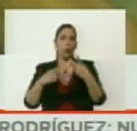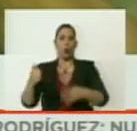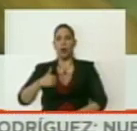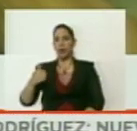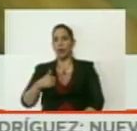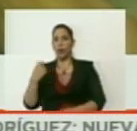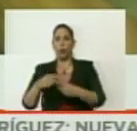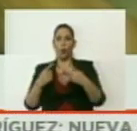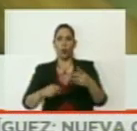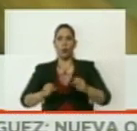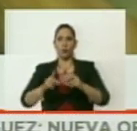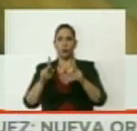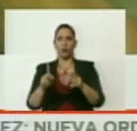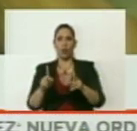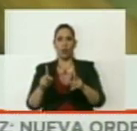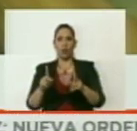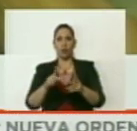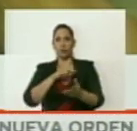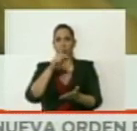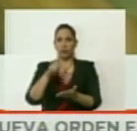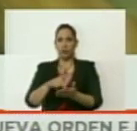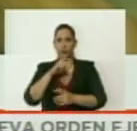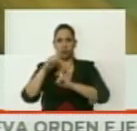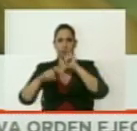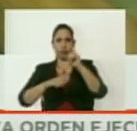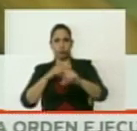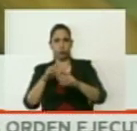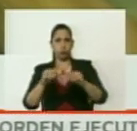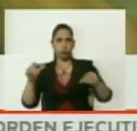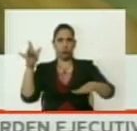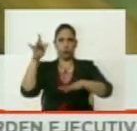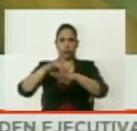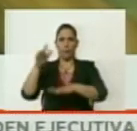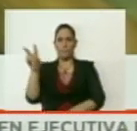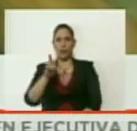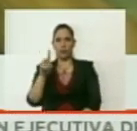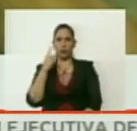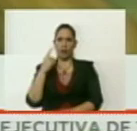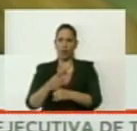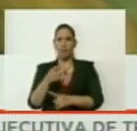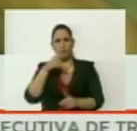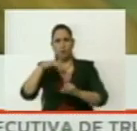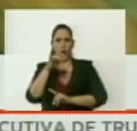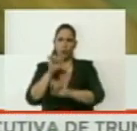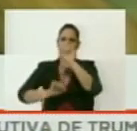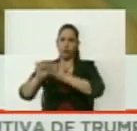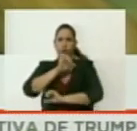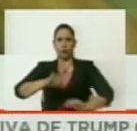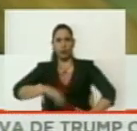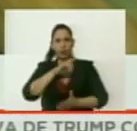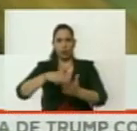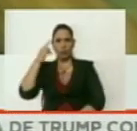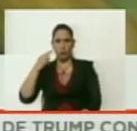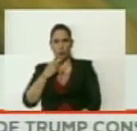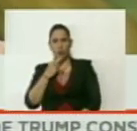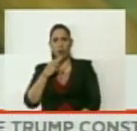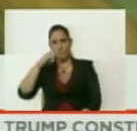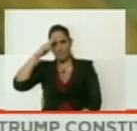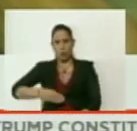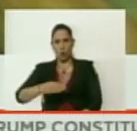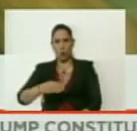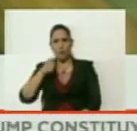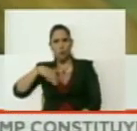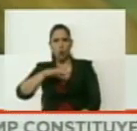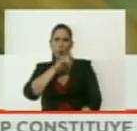Incluso si llegaran a osar y hollar el sagrado suelo de Venezuela, aquí habrá un pueblo, una fuerza armada, una milicia y un pueblo